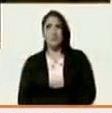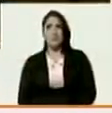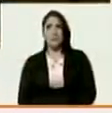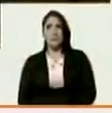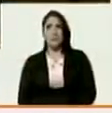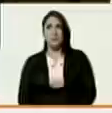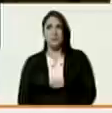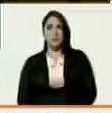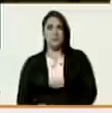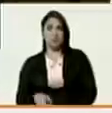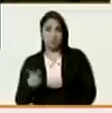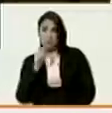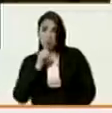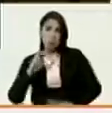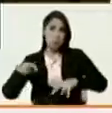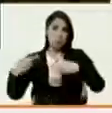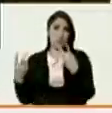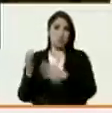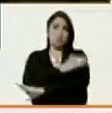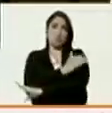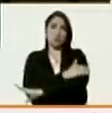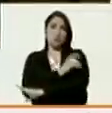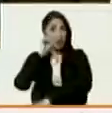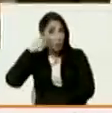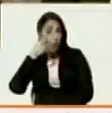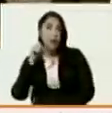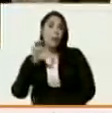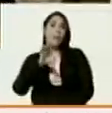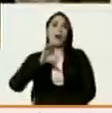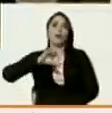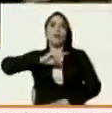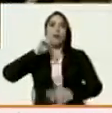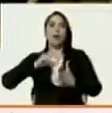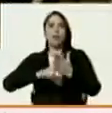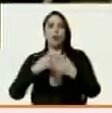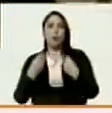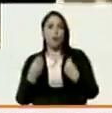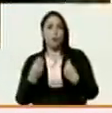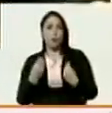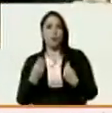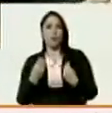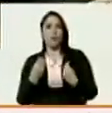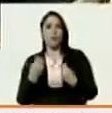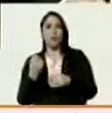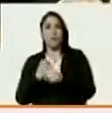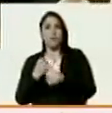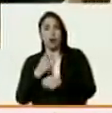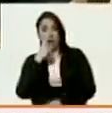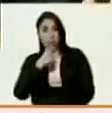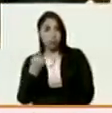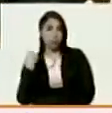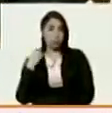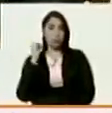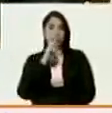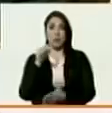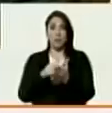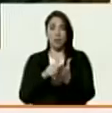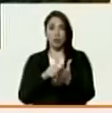Esto no es nuevo en la oposición. Recuerda el país entero que en la gestión pasada de la Asamblea Nacional